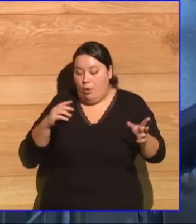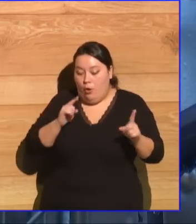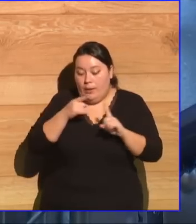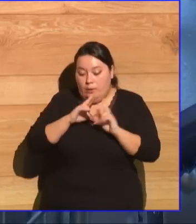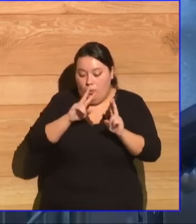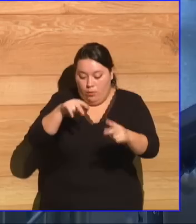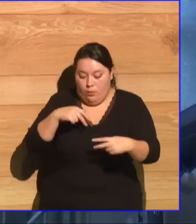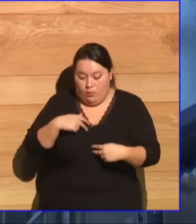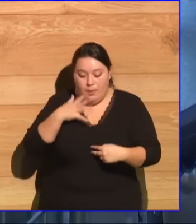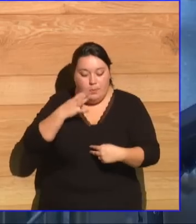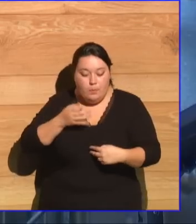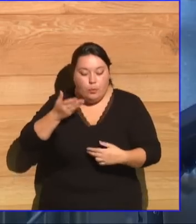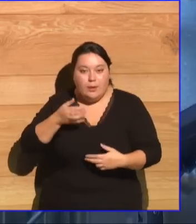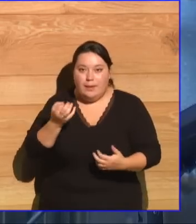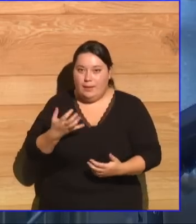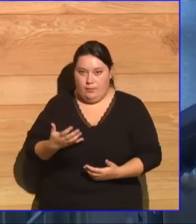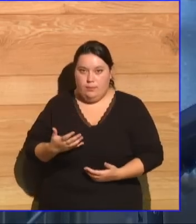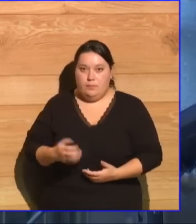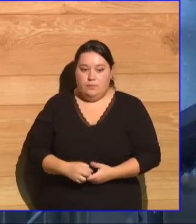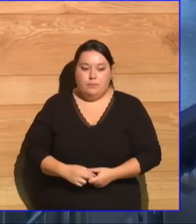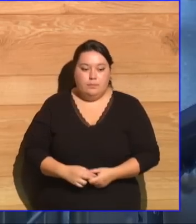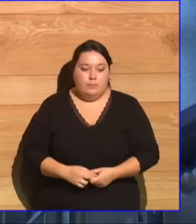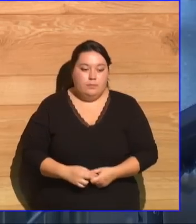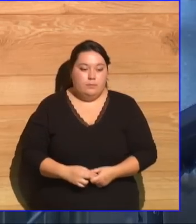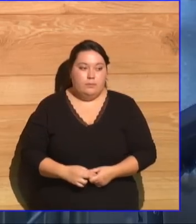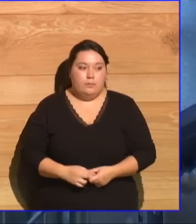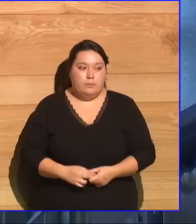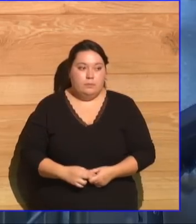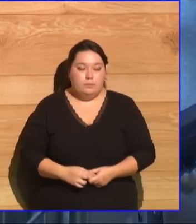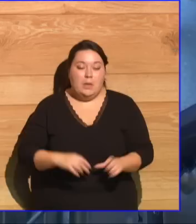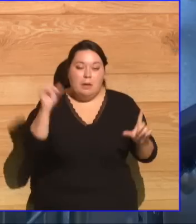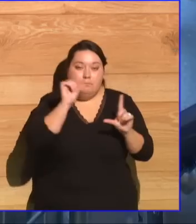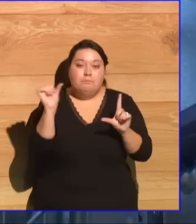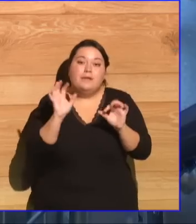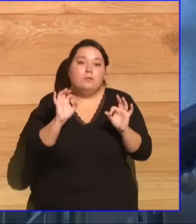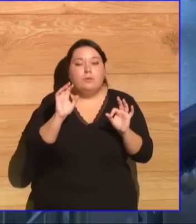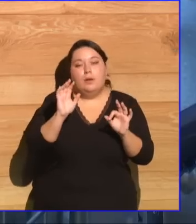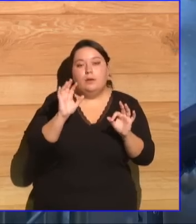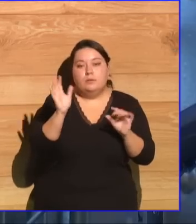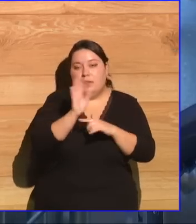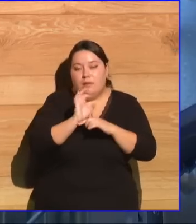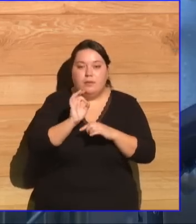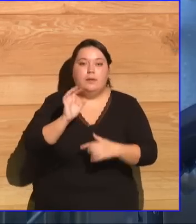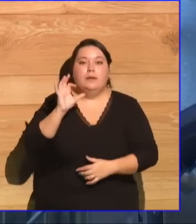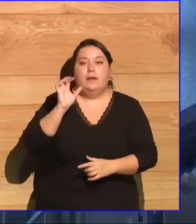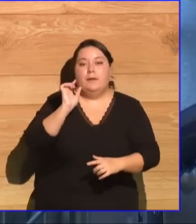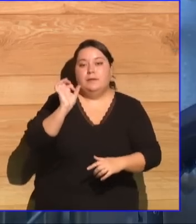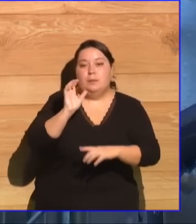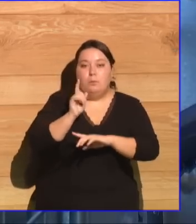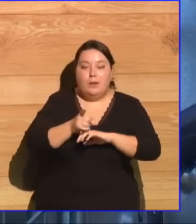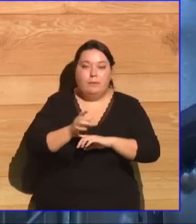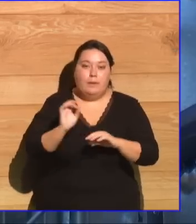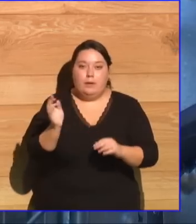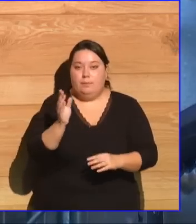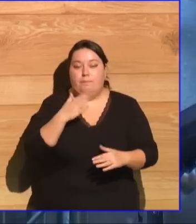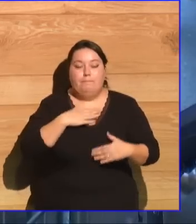lo verdaderamente importante. Creo que en toda la filmografía de Spielberg, la línea más hermosa de diálogo